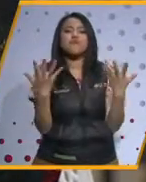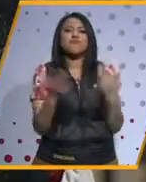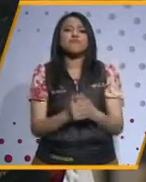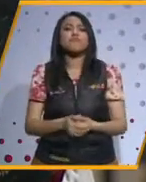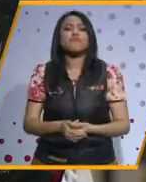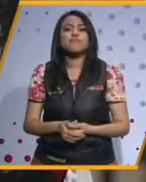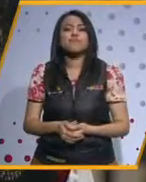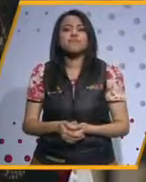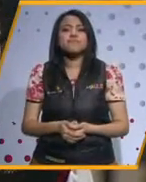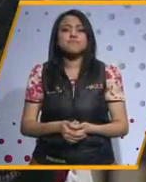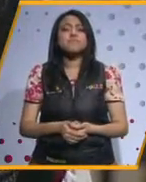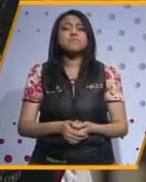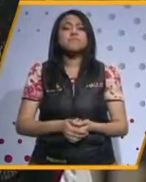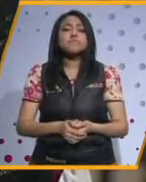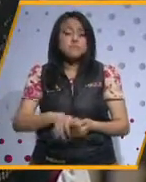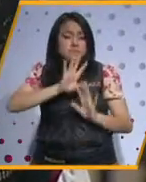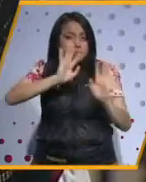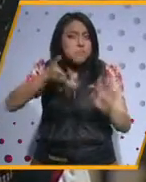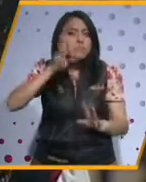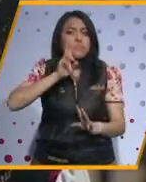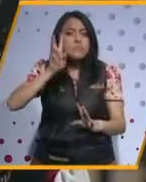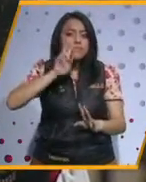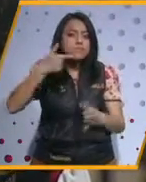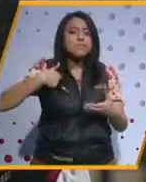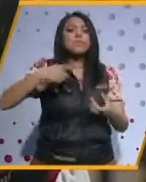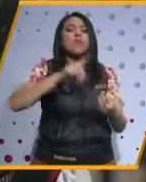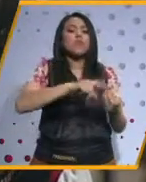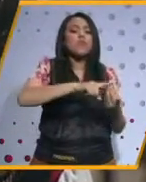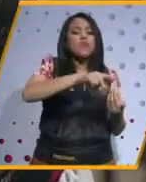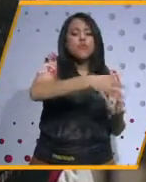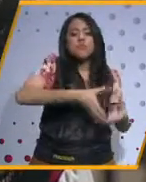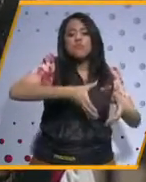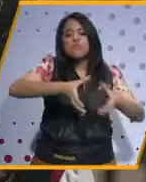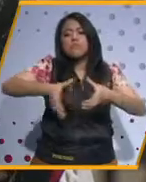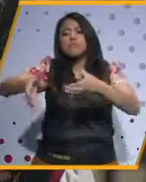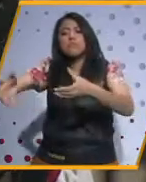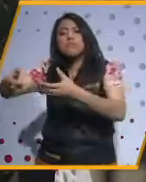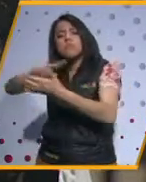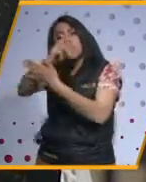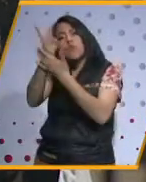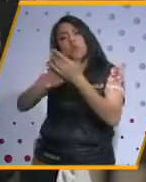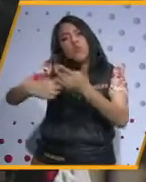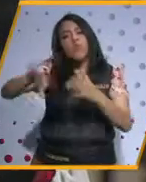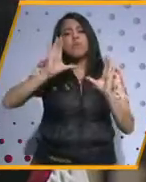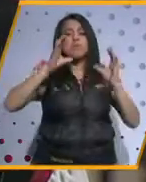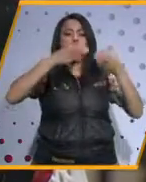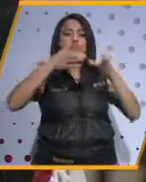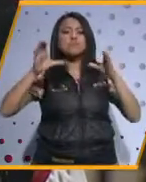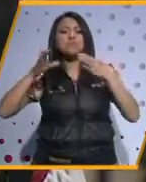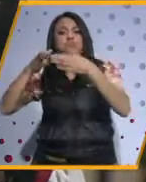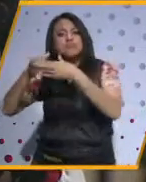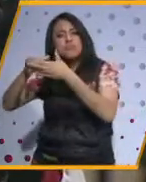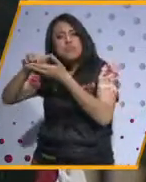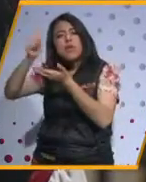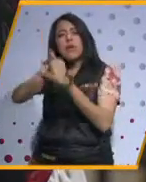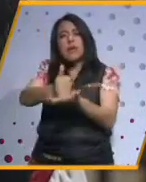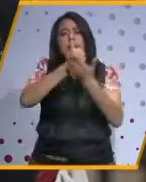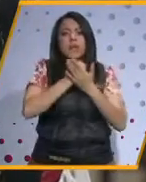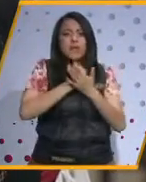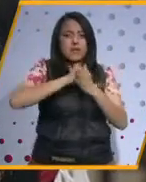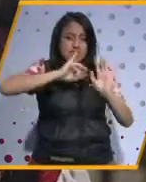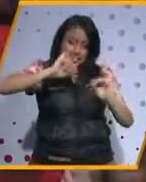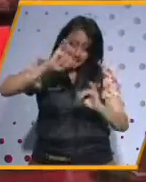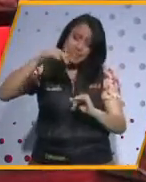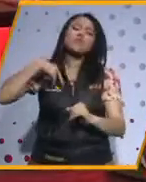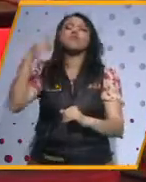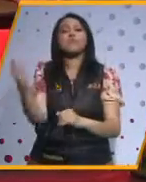se pusieron todas las direcciones para poder trabajar en apoyos. Estamos saliendo en todas las comunidades. Este en específico sí lo vi con el área de